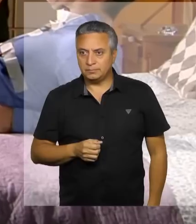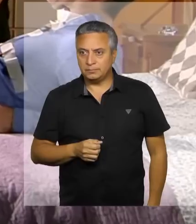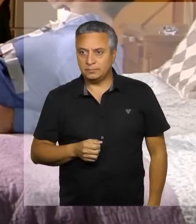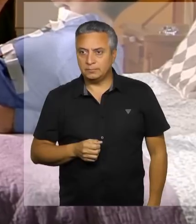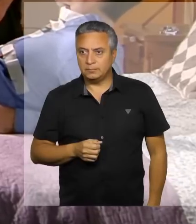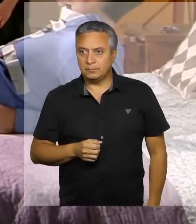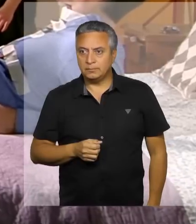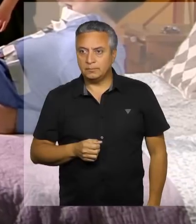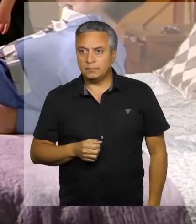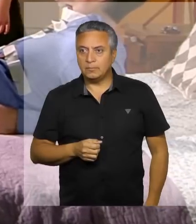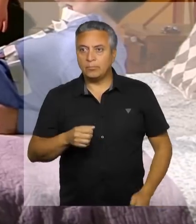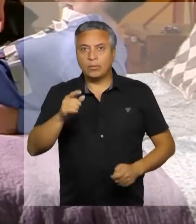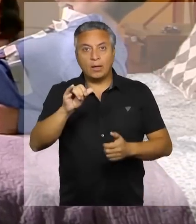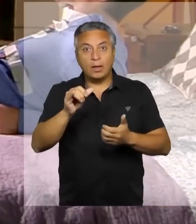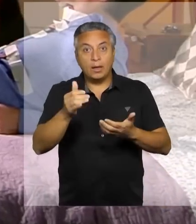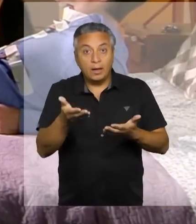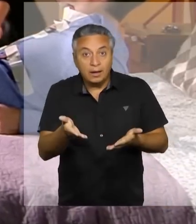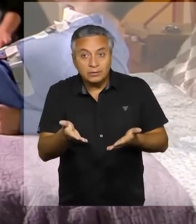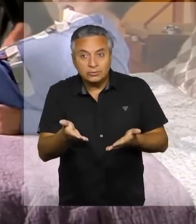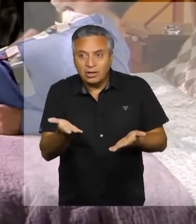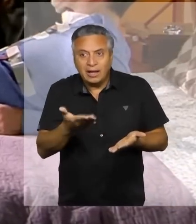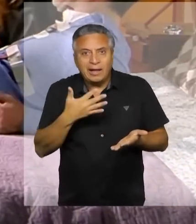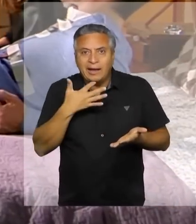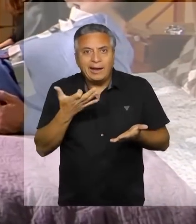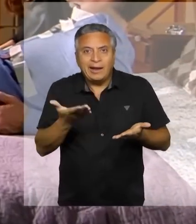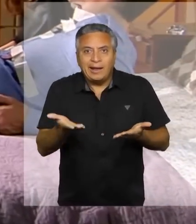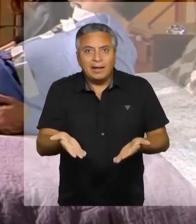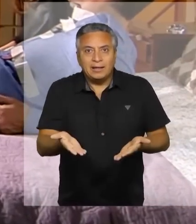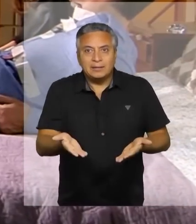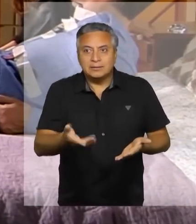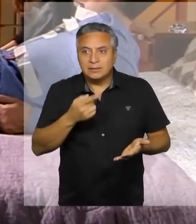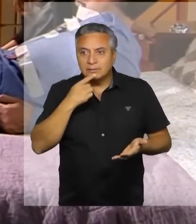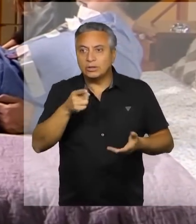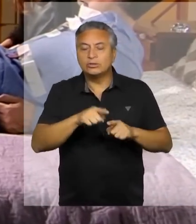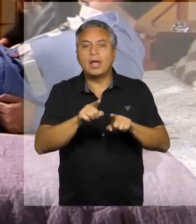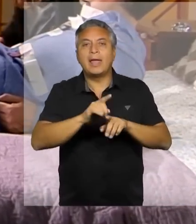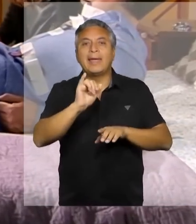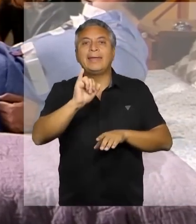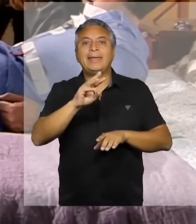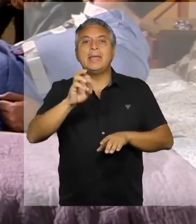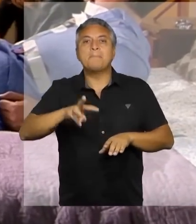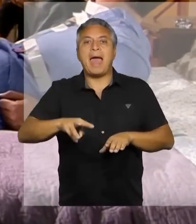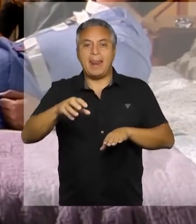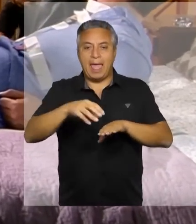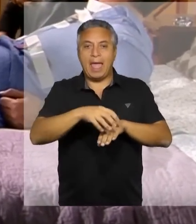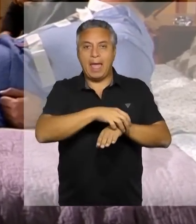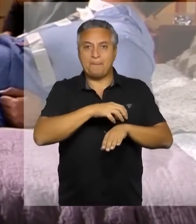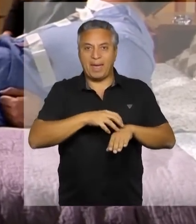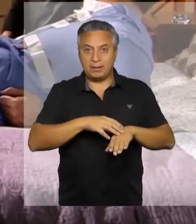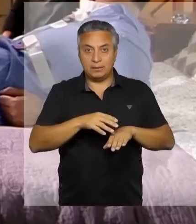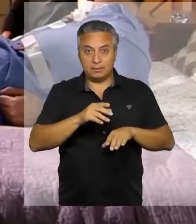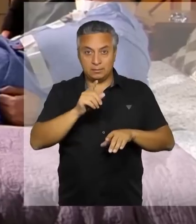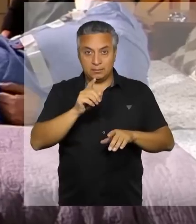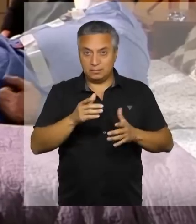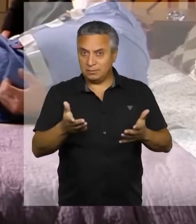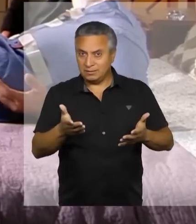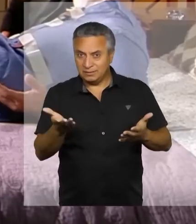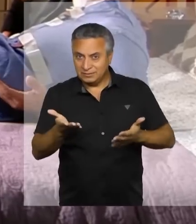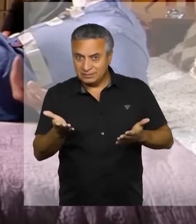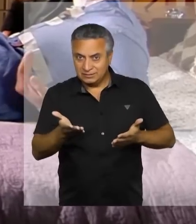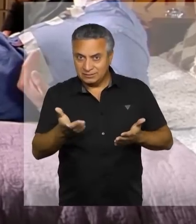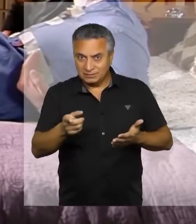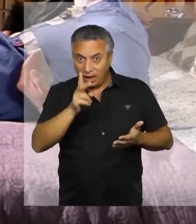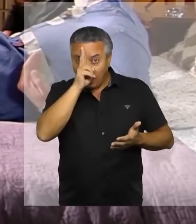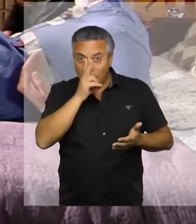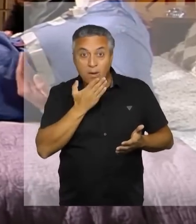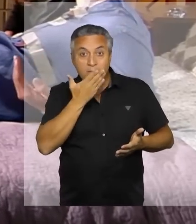¿Y esto? ¿Qué es? Son imanes, mi amor. ¿Como las del refri? Bueno, sí, pareció a las del